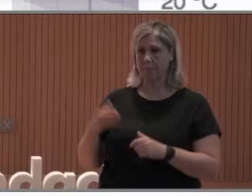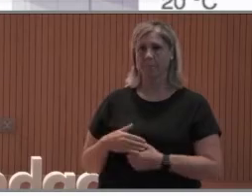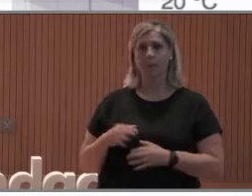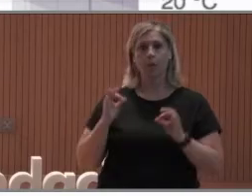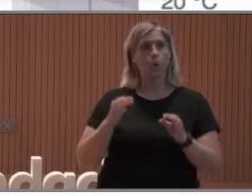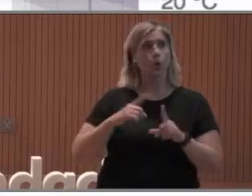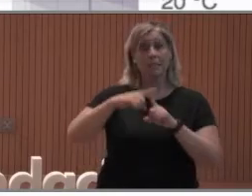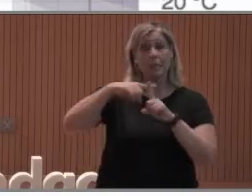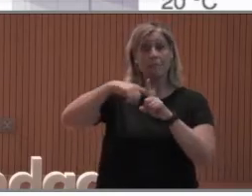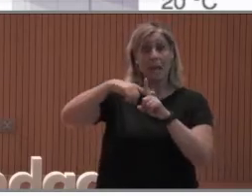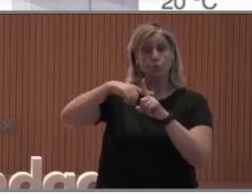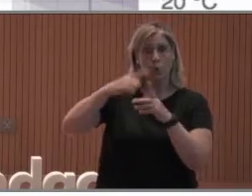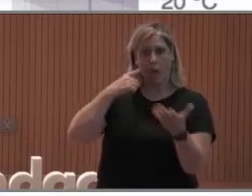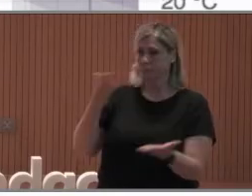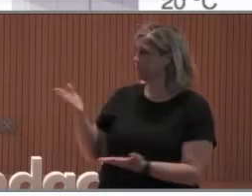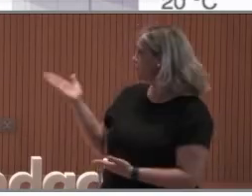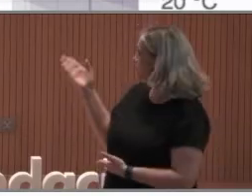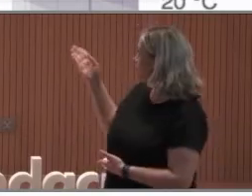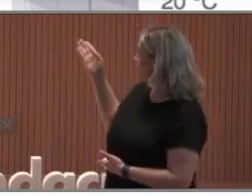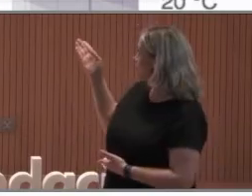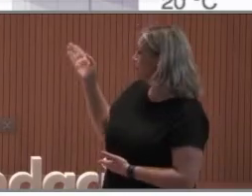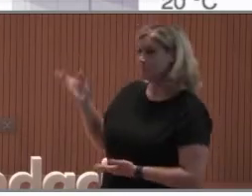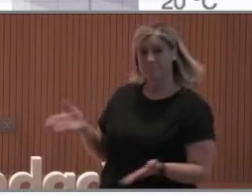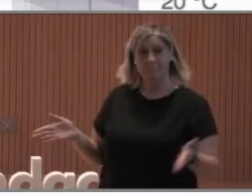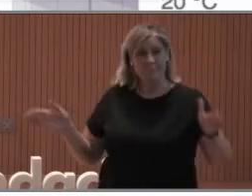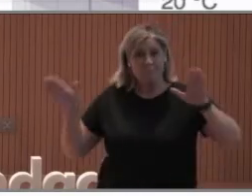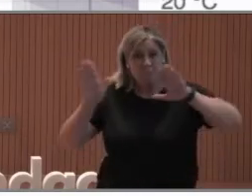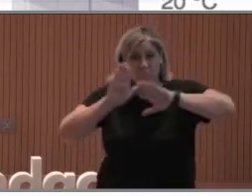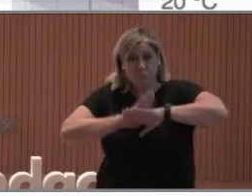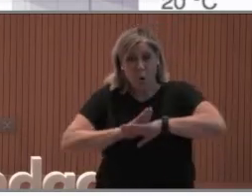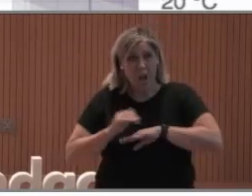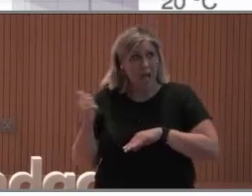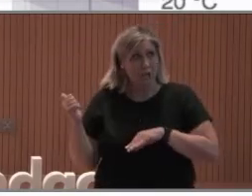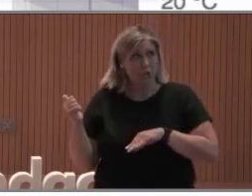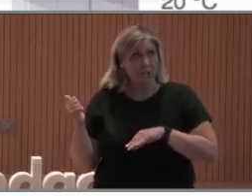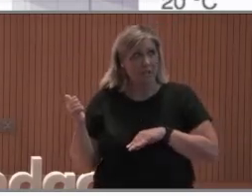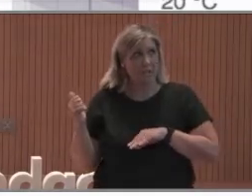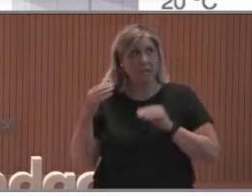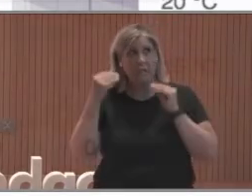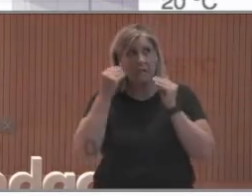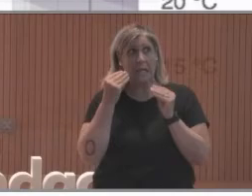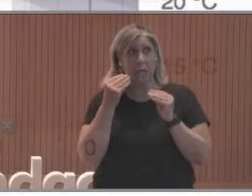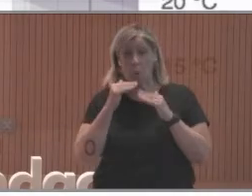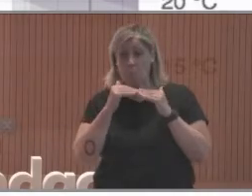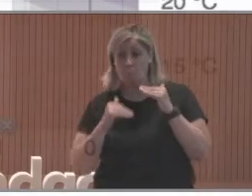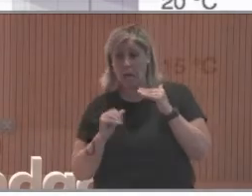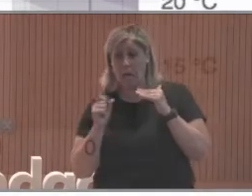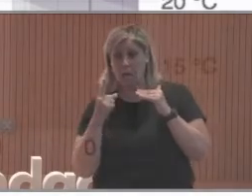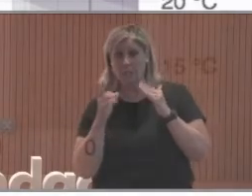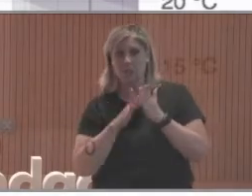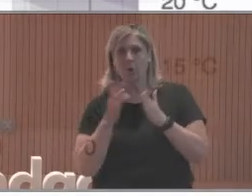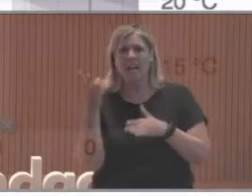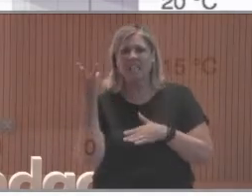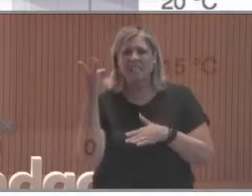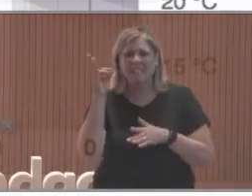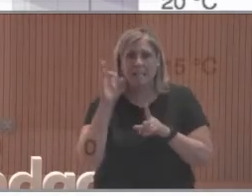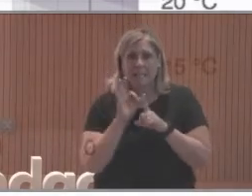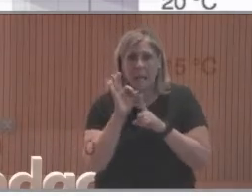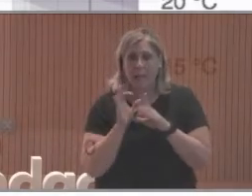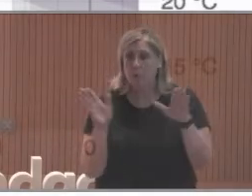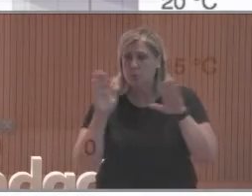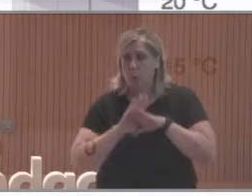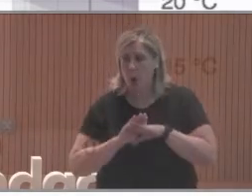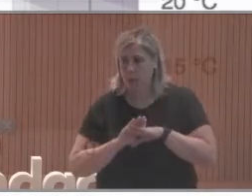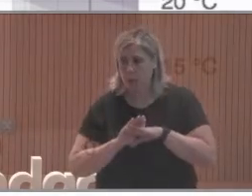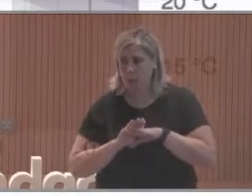teníamos estas temperaturas, fijaros, por la noche. Yo creo que estaba la más baja 30 grados. A